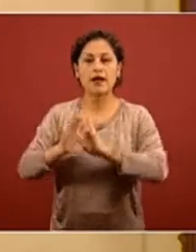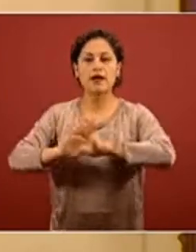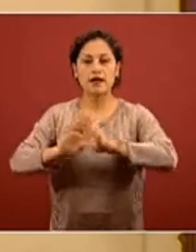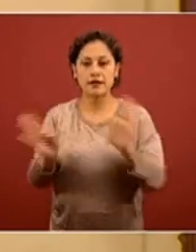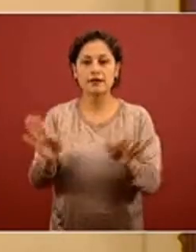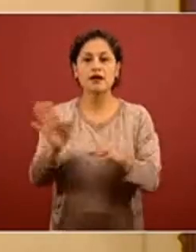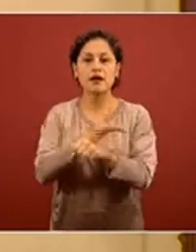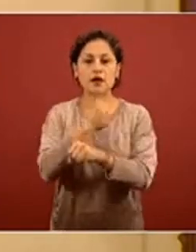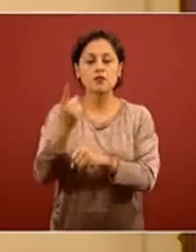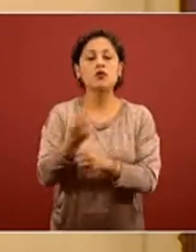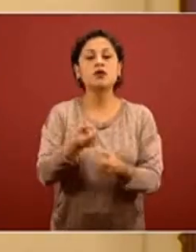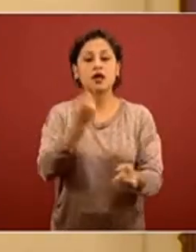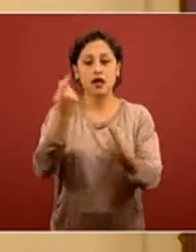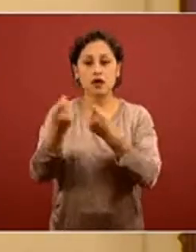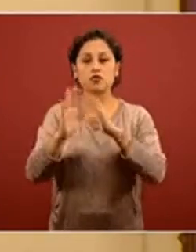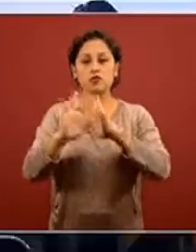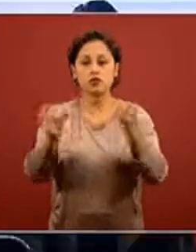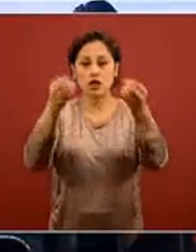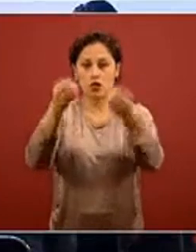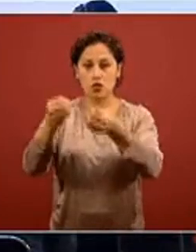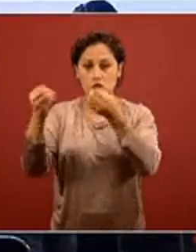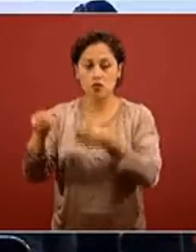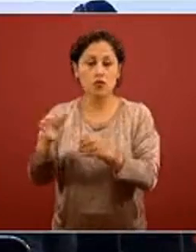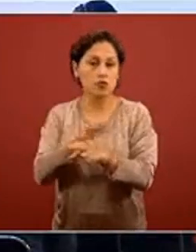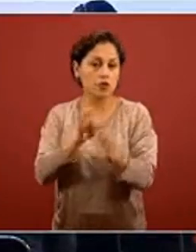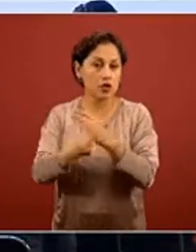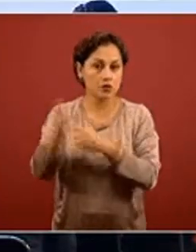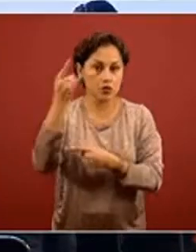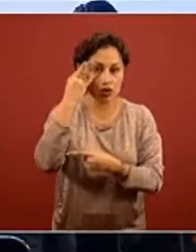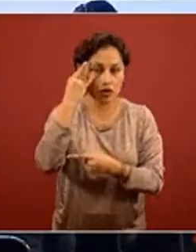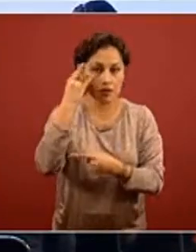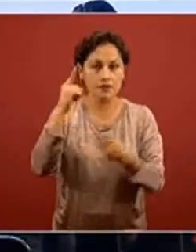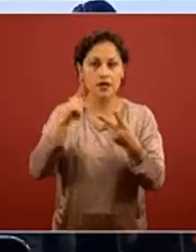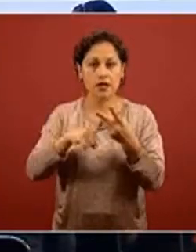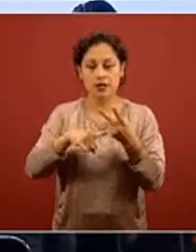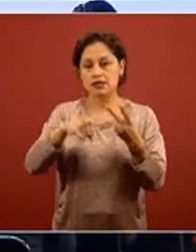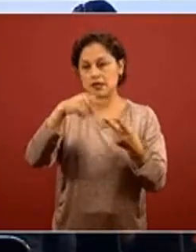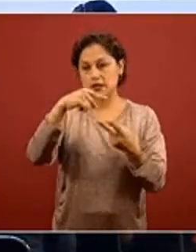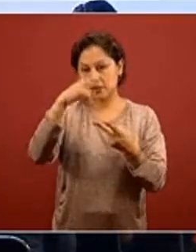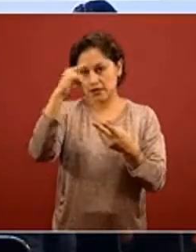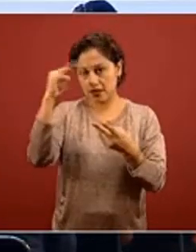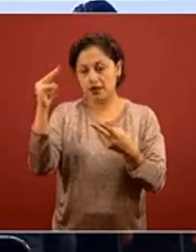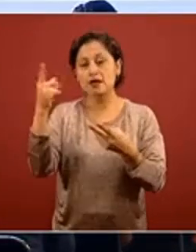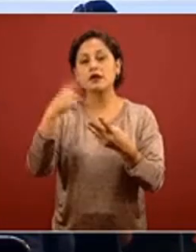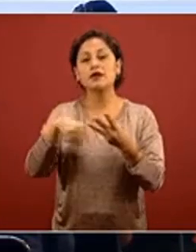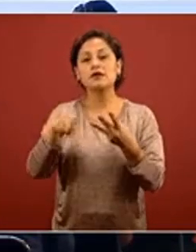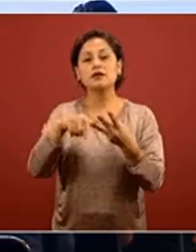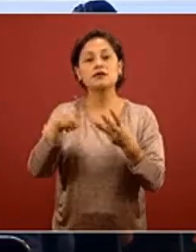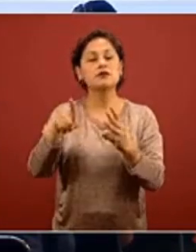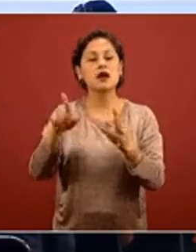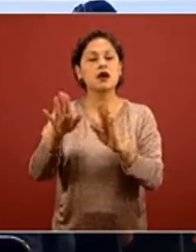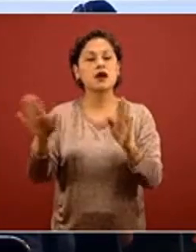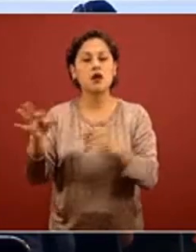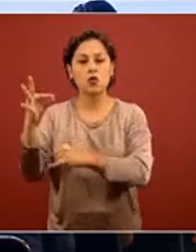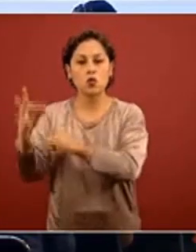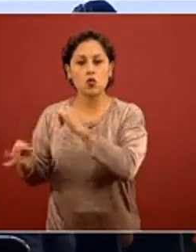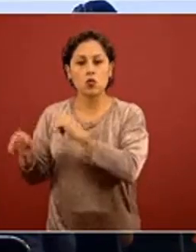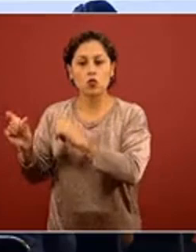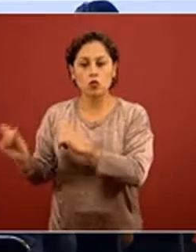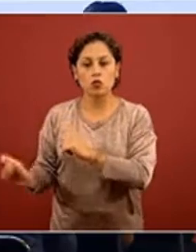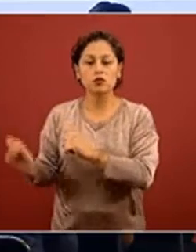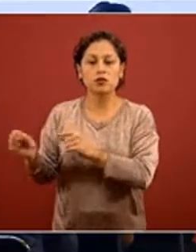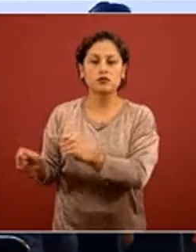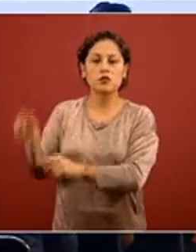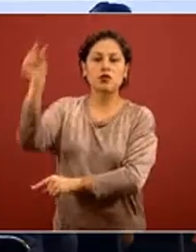capacidad, como es Campeche, como es Nayarit, como es en su momento hasta Nayarit, porque el último es el nacional, es el